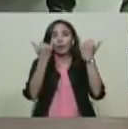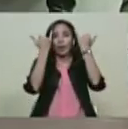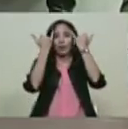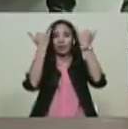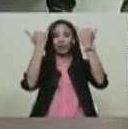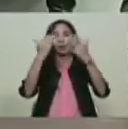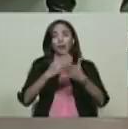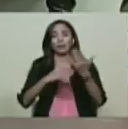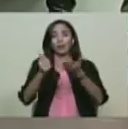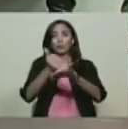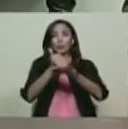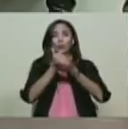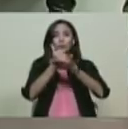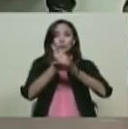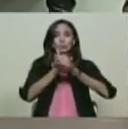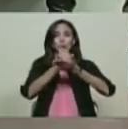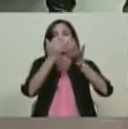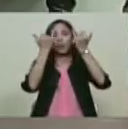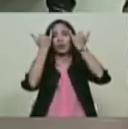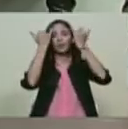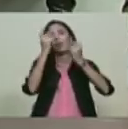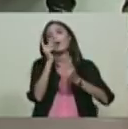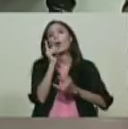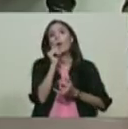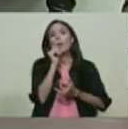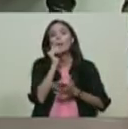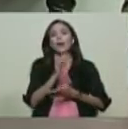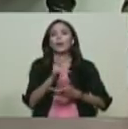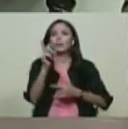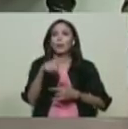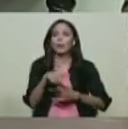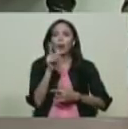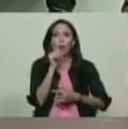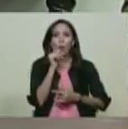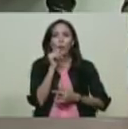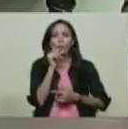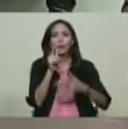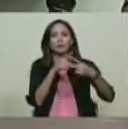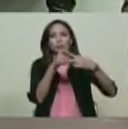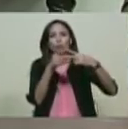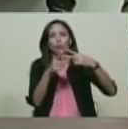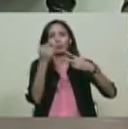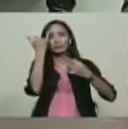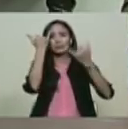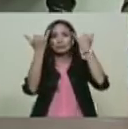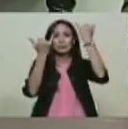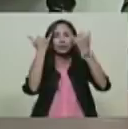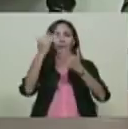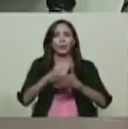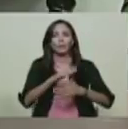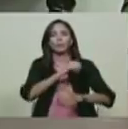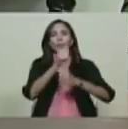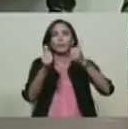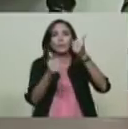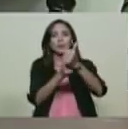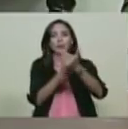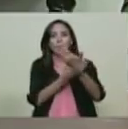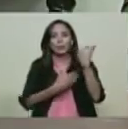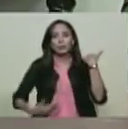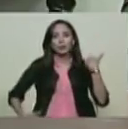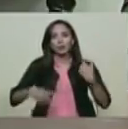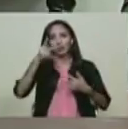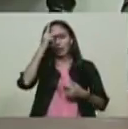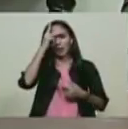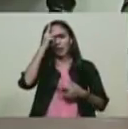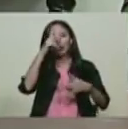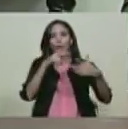nos ha ayudado junto al superintendente Carlos Vargas, junto al vicepresidente Tarek El